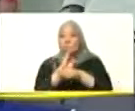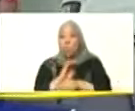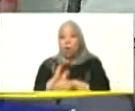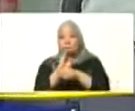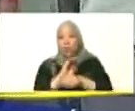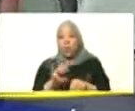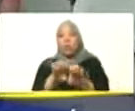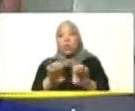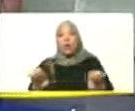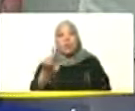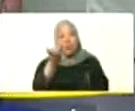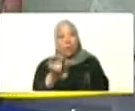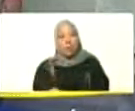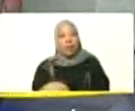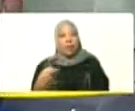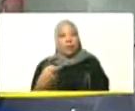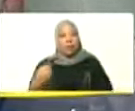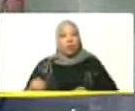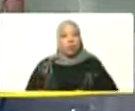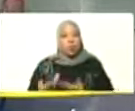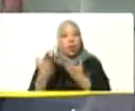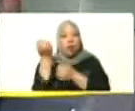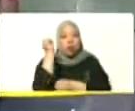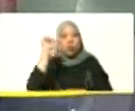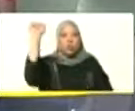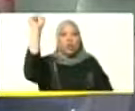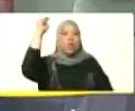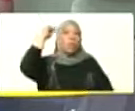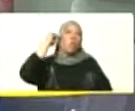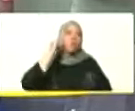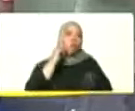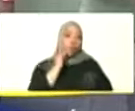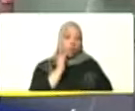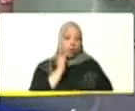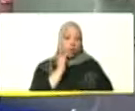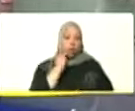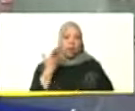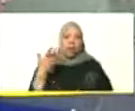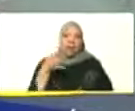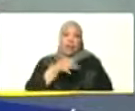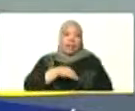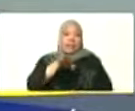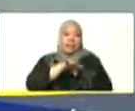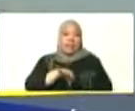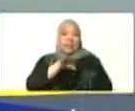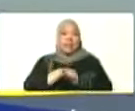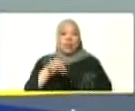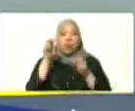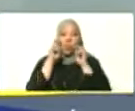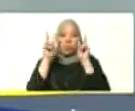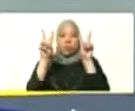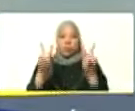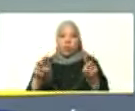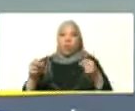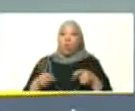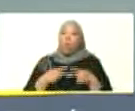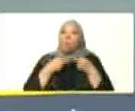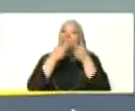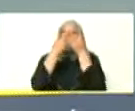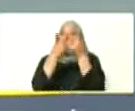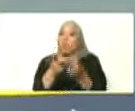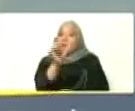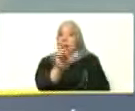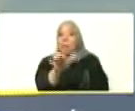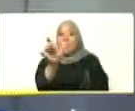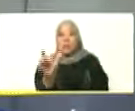presidente, el alma del socialismo bolivariano. A mí me ha llenado mucho de satisfacción saber que hay tantos voluntarios. Bueno, aquí lo